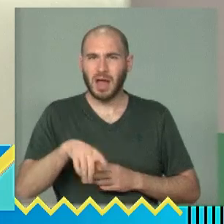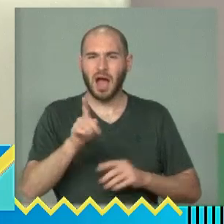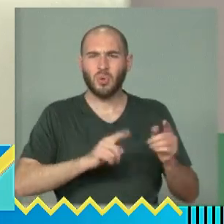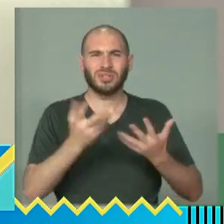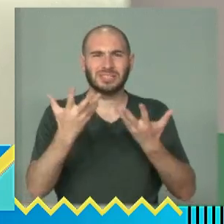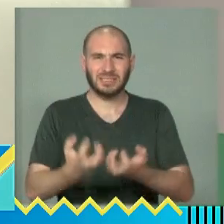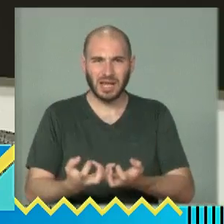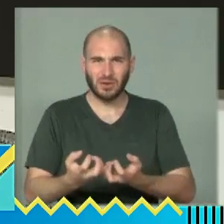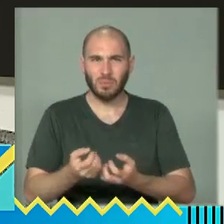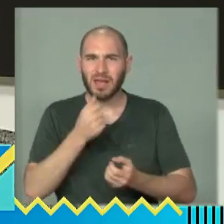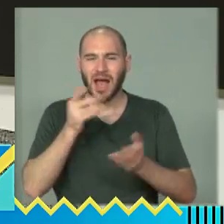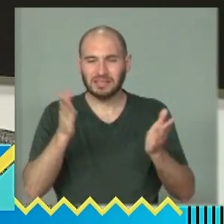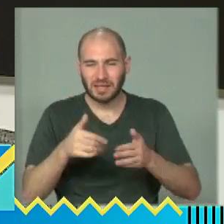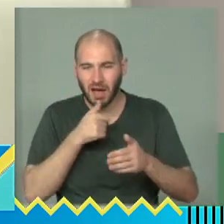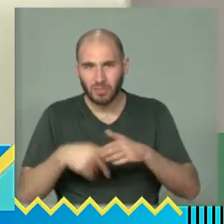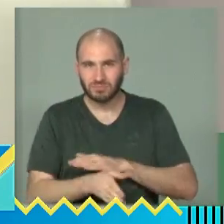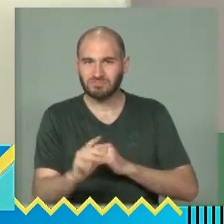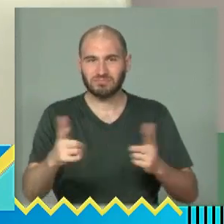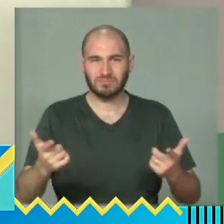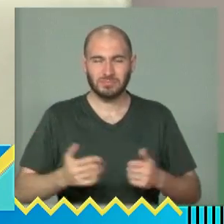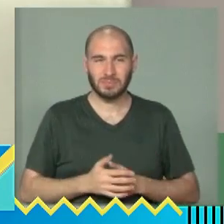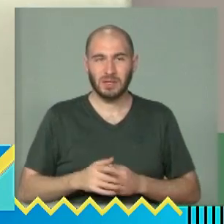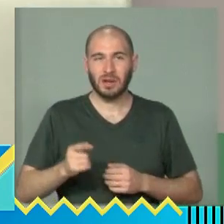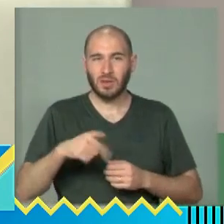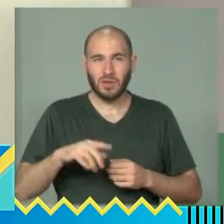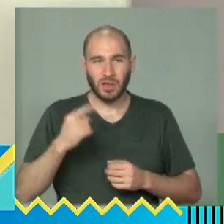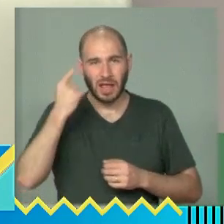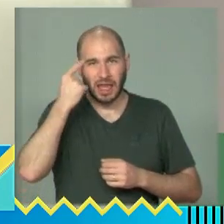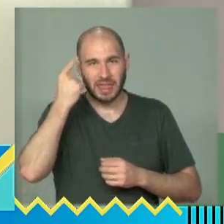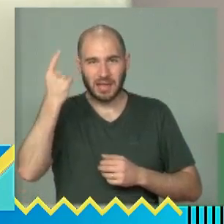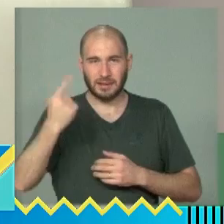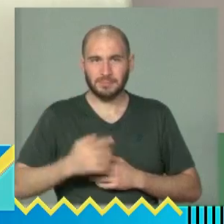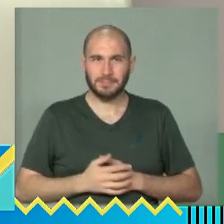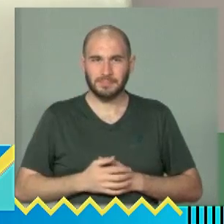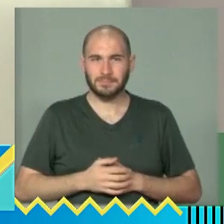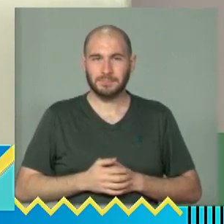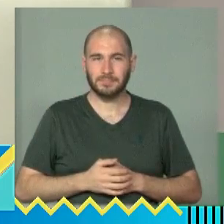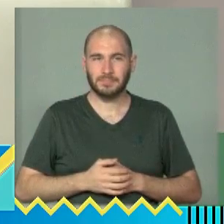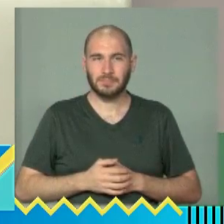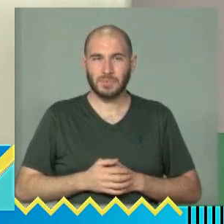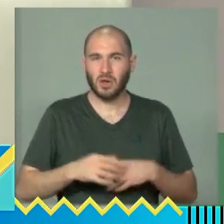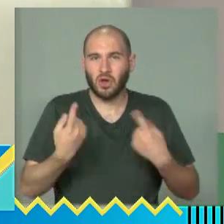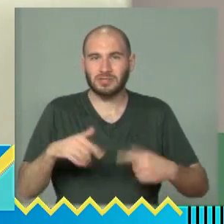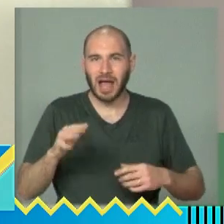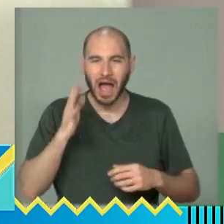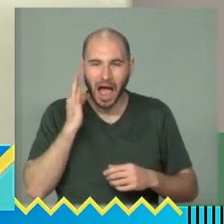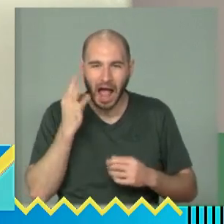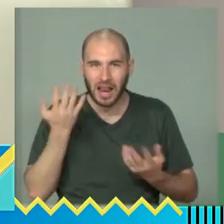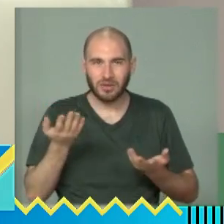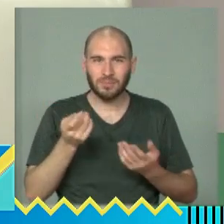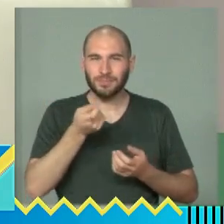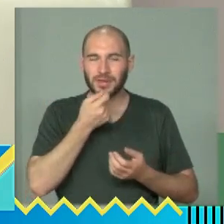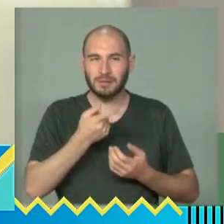tanta agua por las acequias. Entonces nosotros teníamos que intentar idear como algo para que se pueda